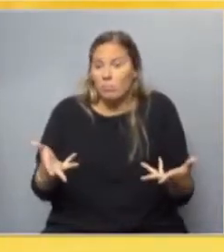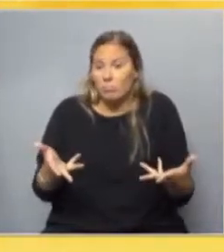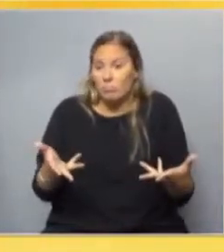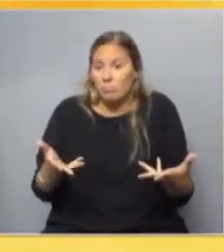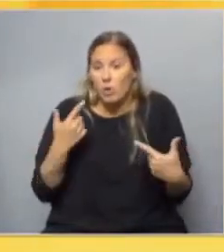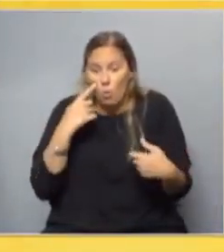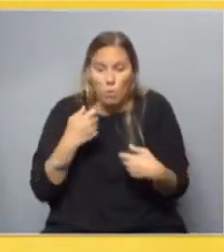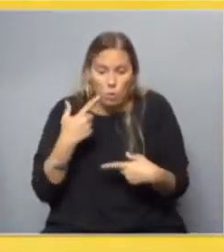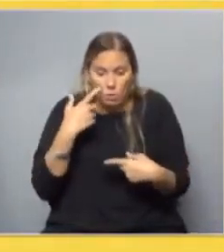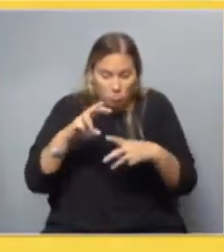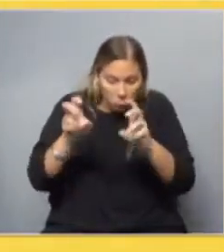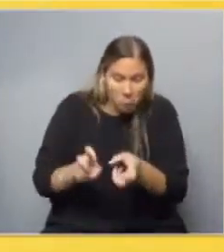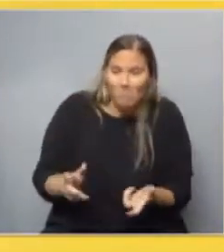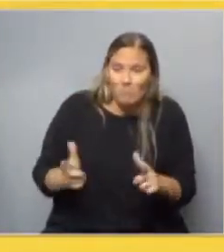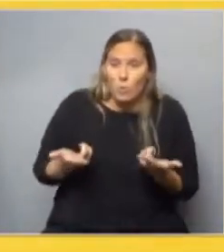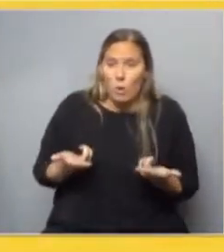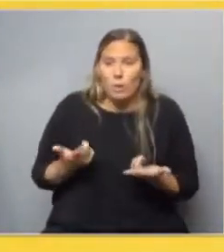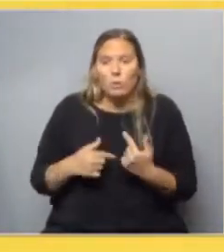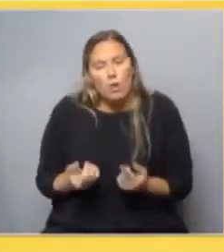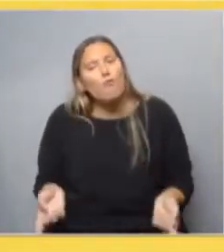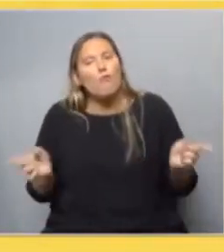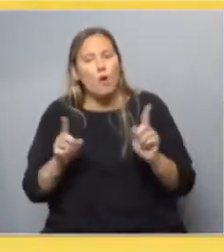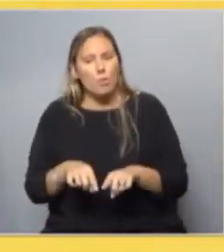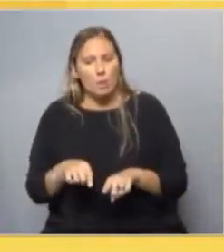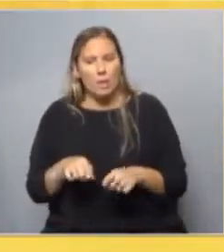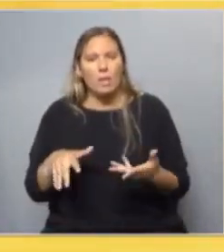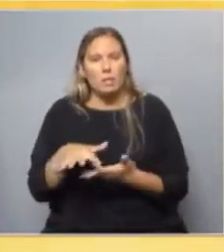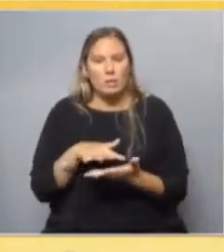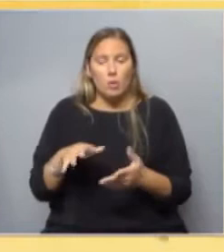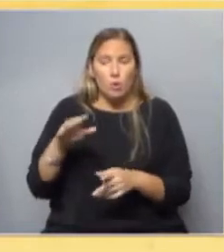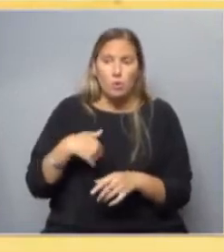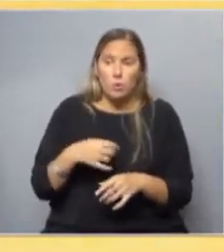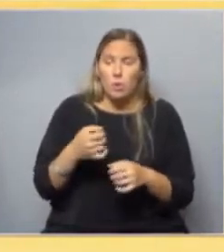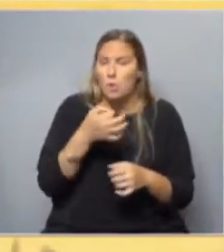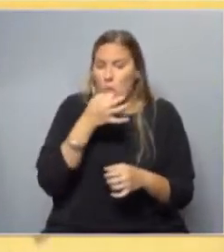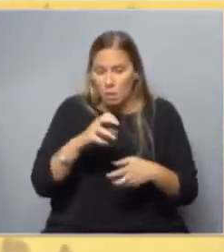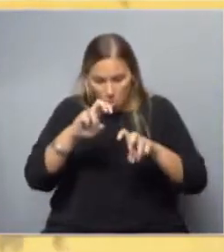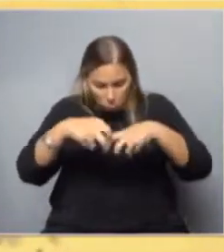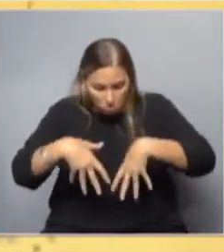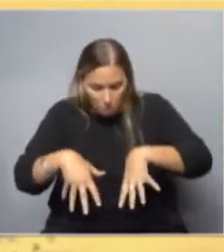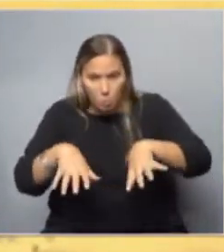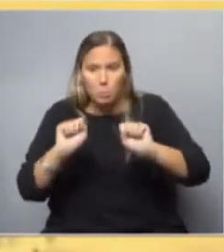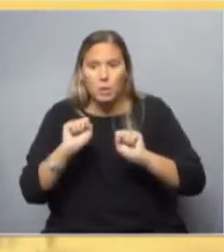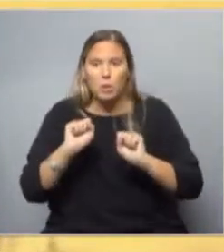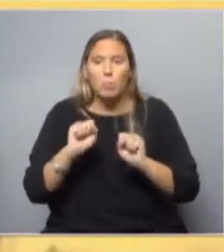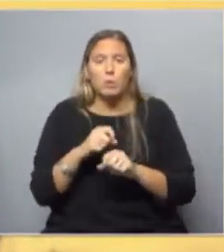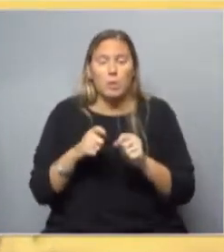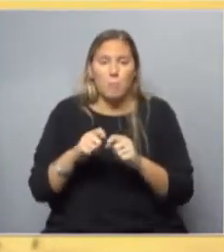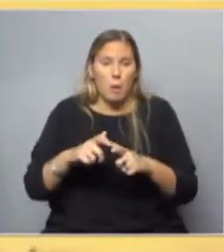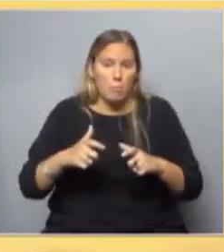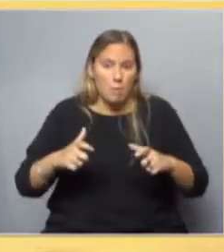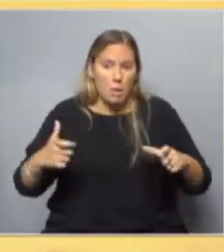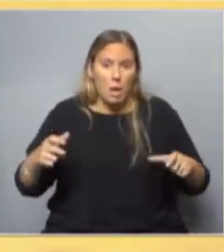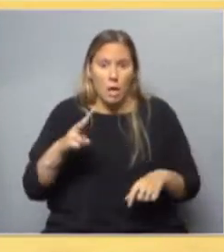no diagnostica. Entonces hay que como recuperar todos esos casos que no fueron diagnosticados, porque la incidencia aumenta como más